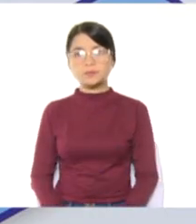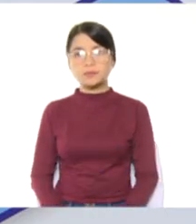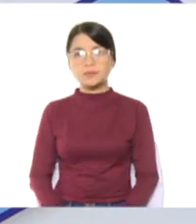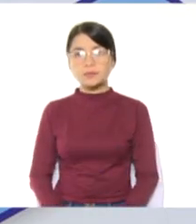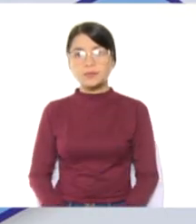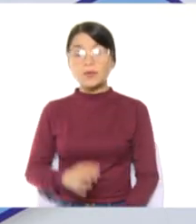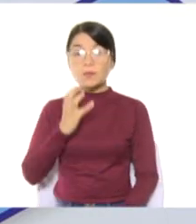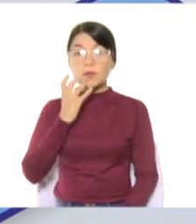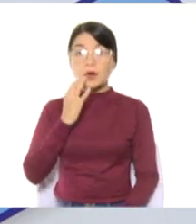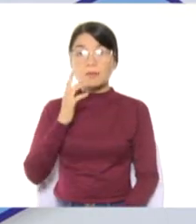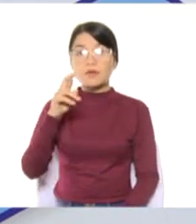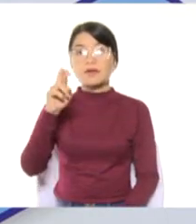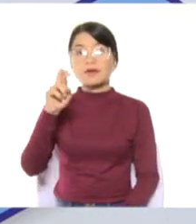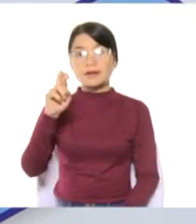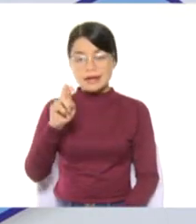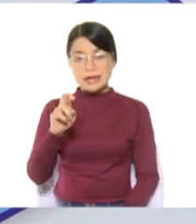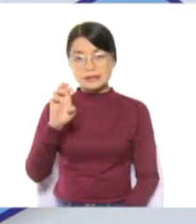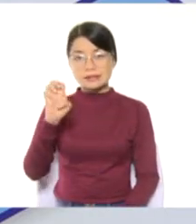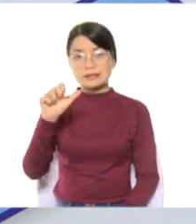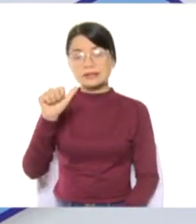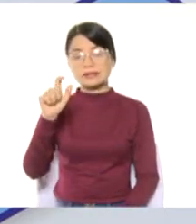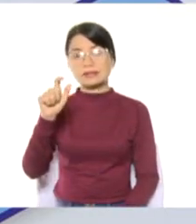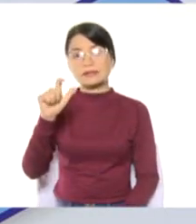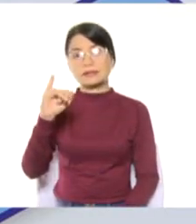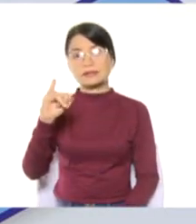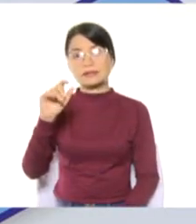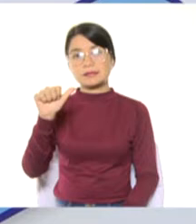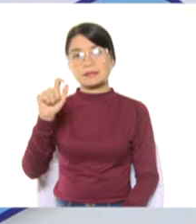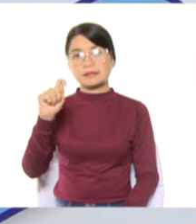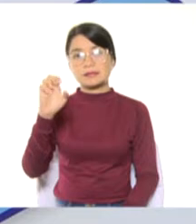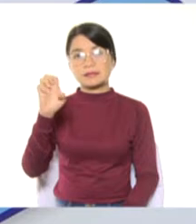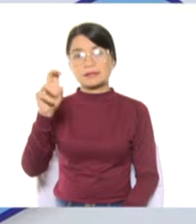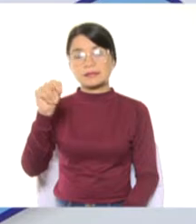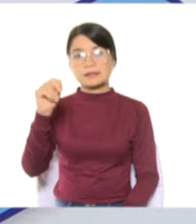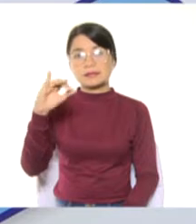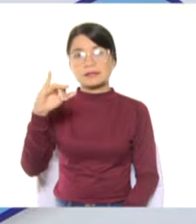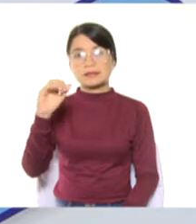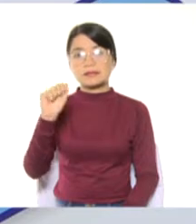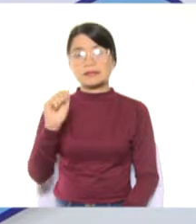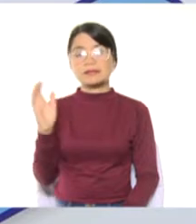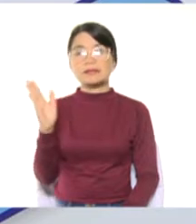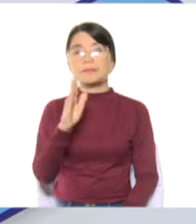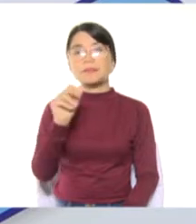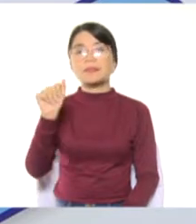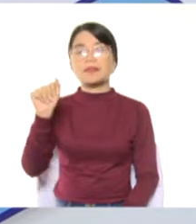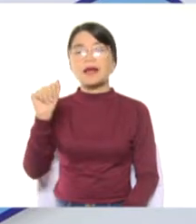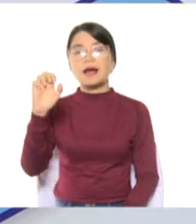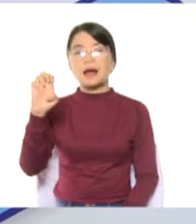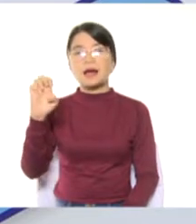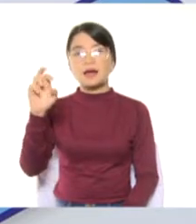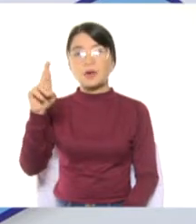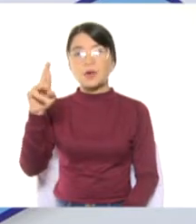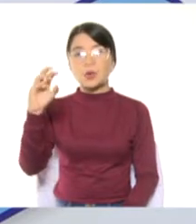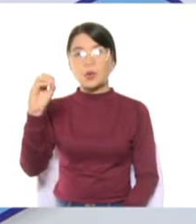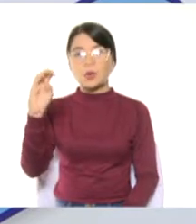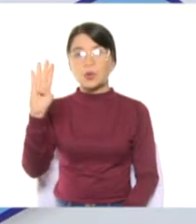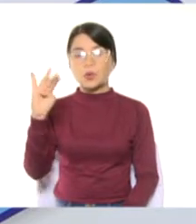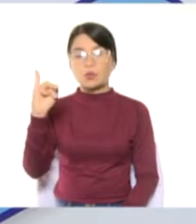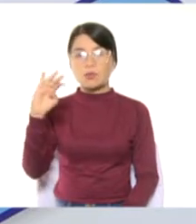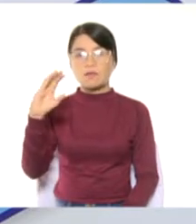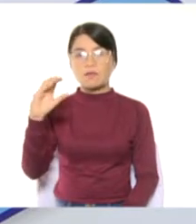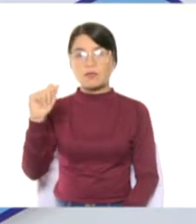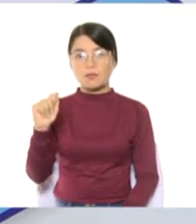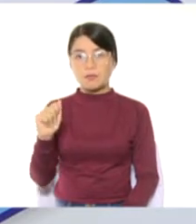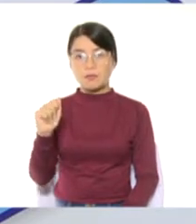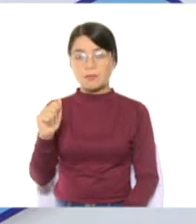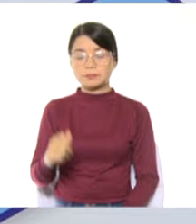aquella de baja intensidad y larga duración, en presencia de consumo de oxígeno, ¿verdad? Hay más consumo de